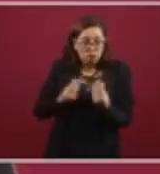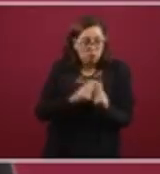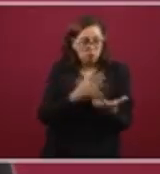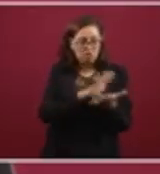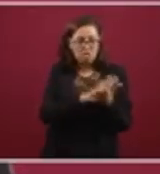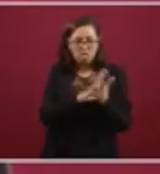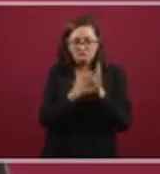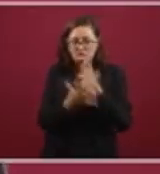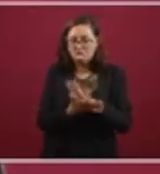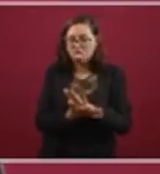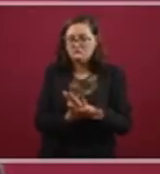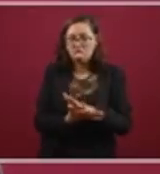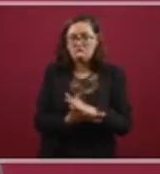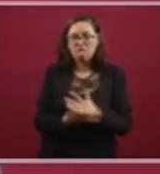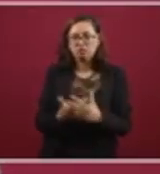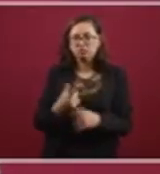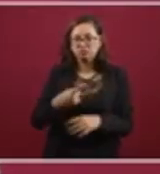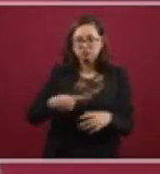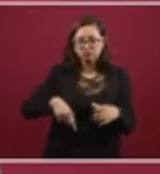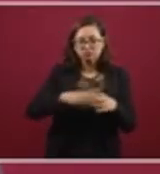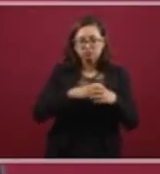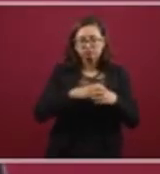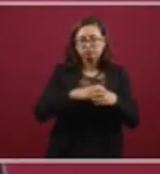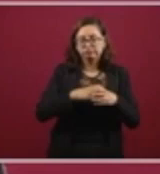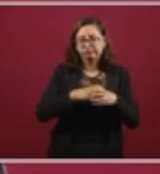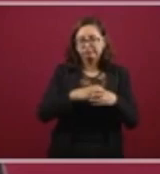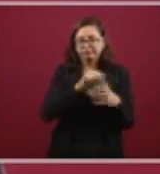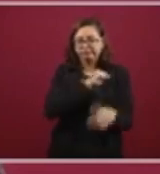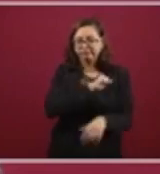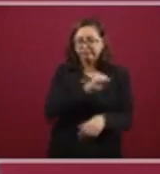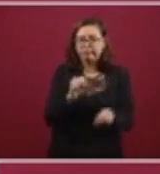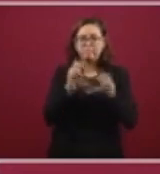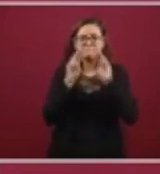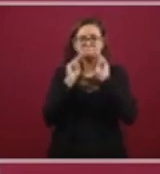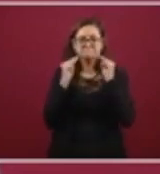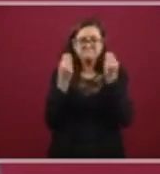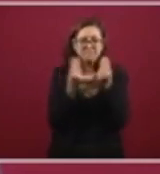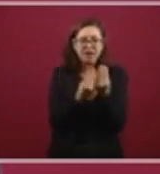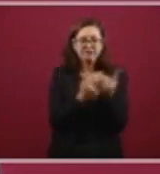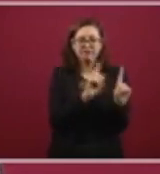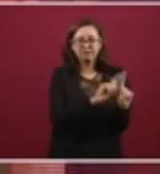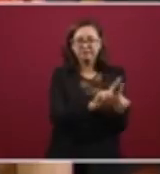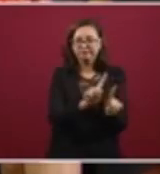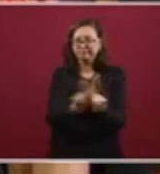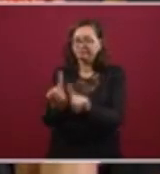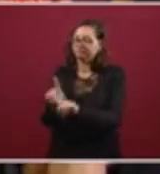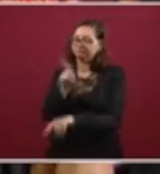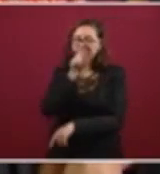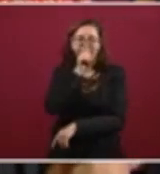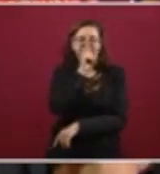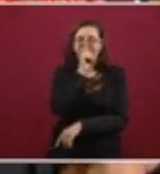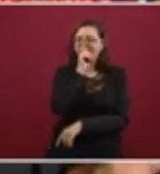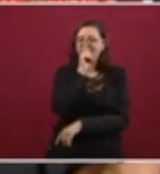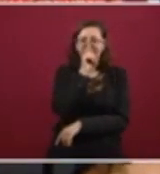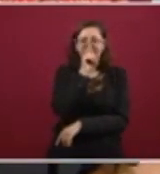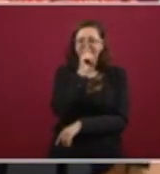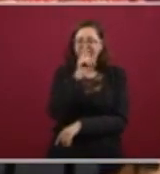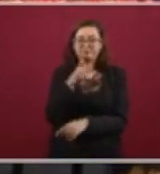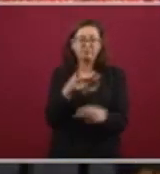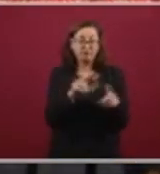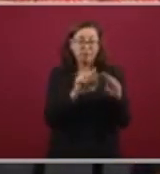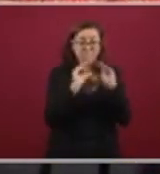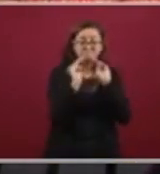grupos de intereses creados, con la delincuencia común y con la